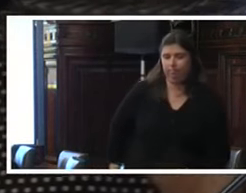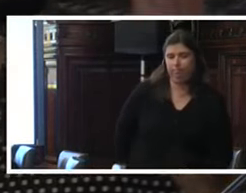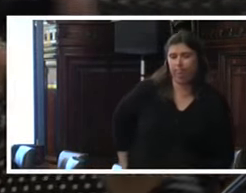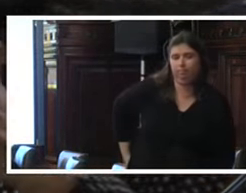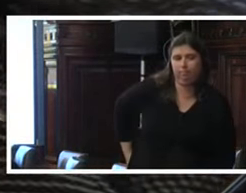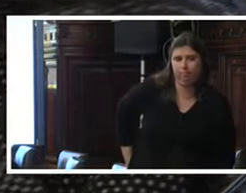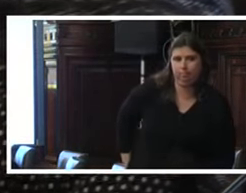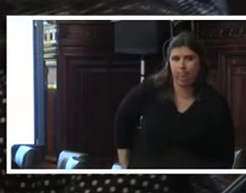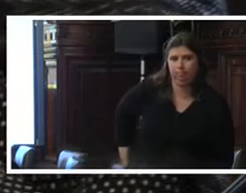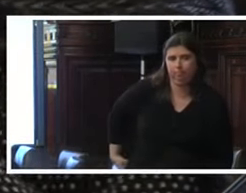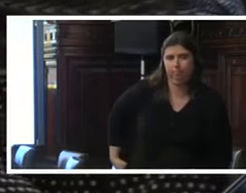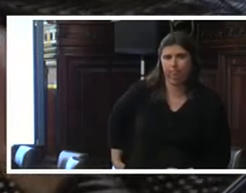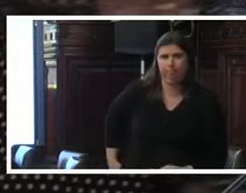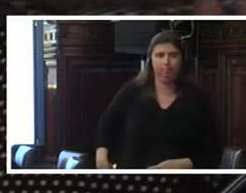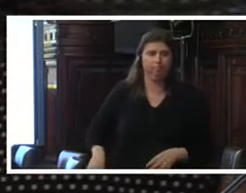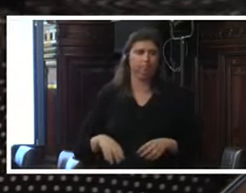artículo